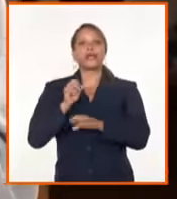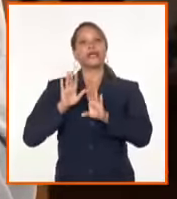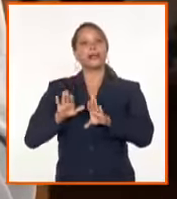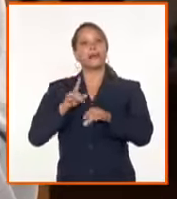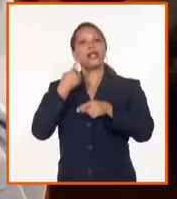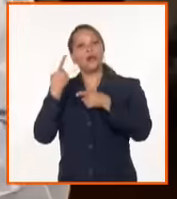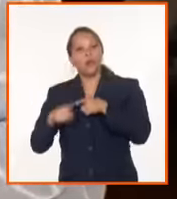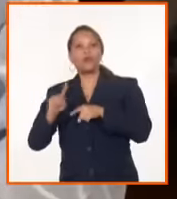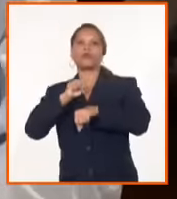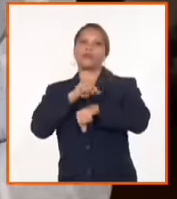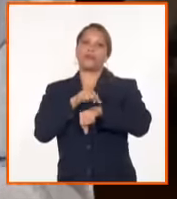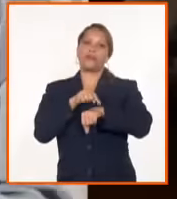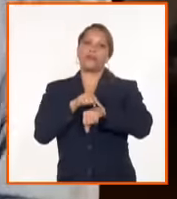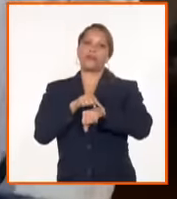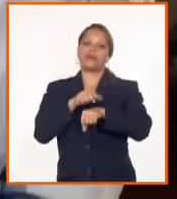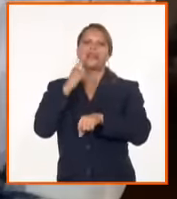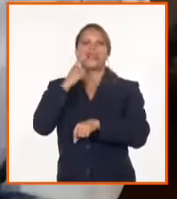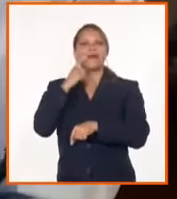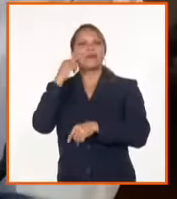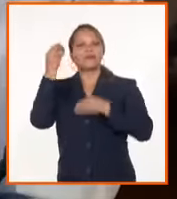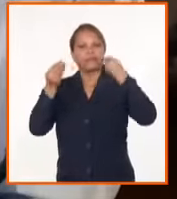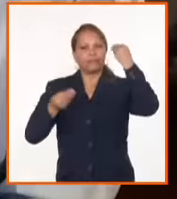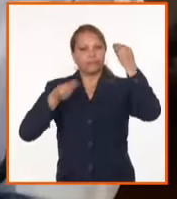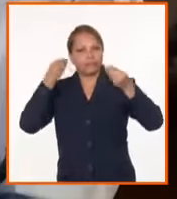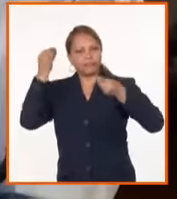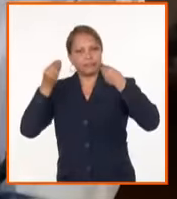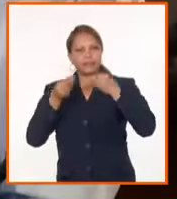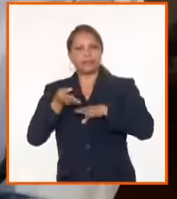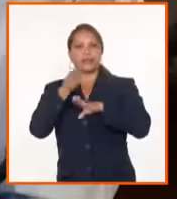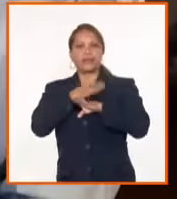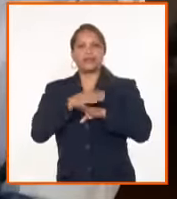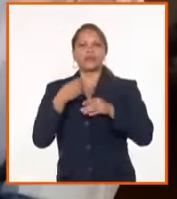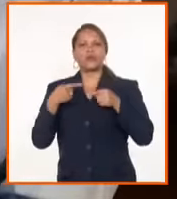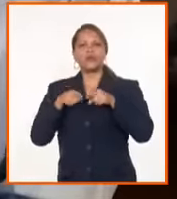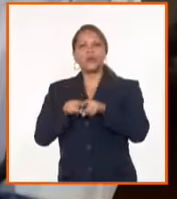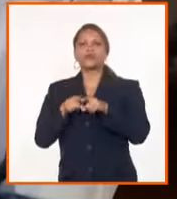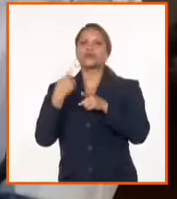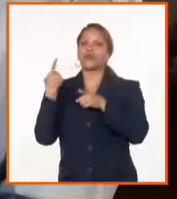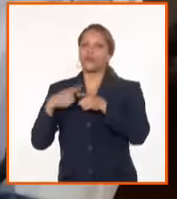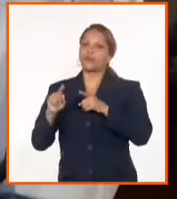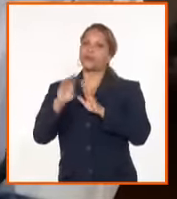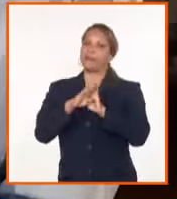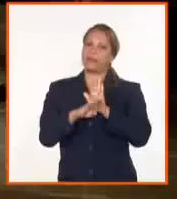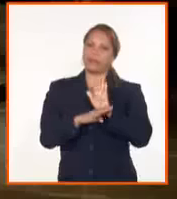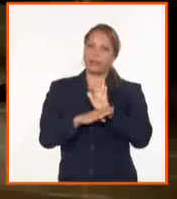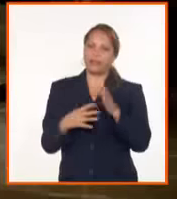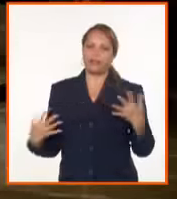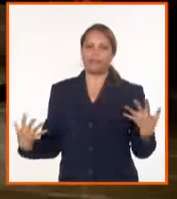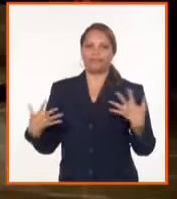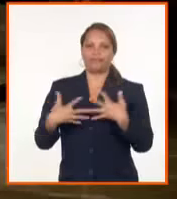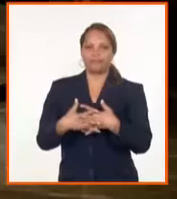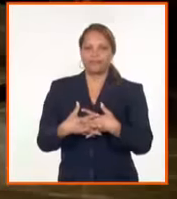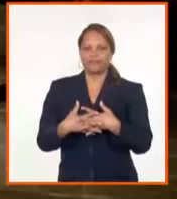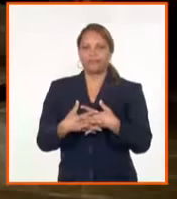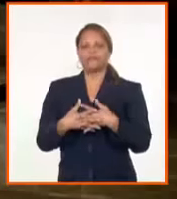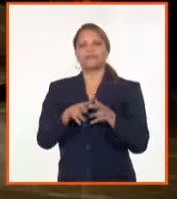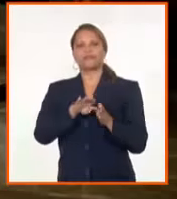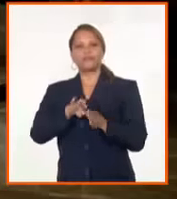de manera conjugada con otras medidas. También se habla de por